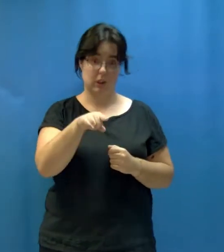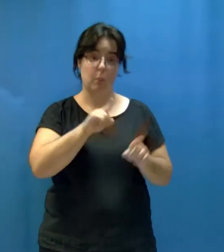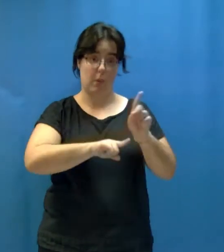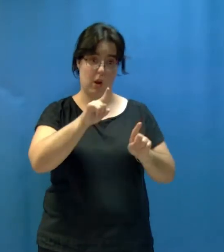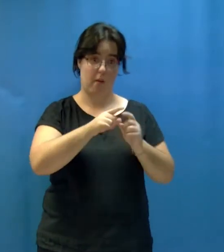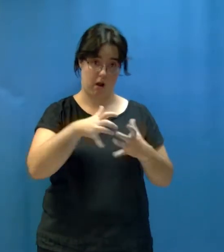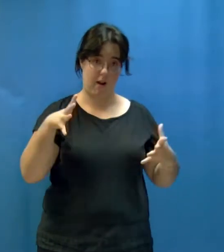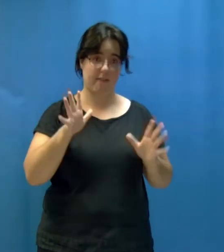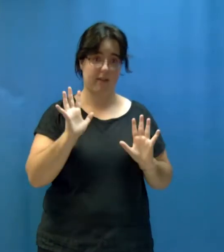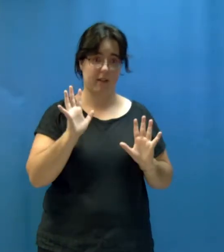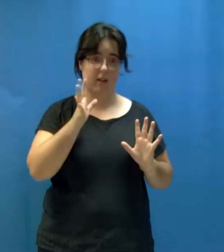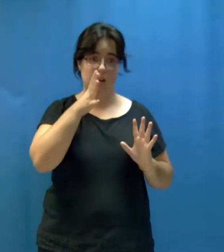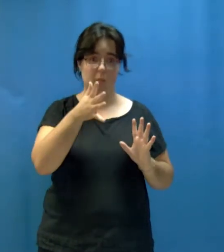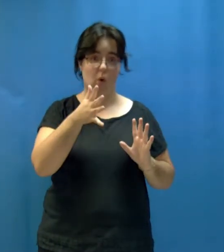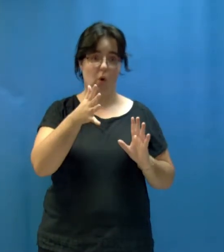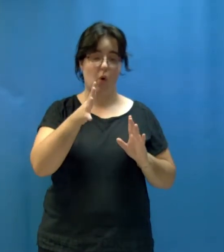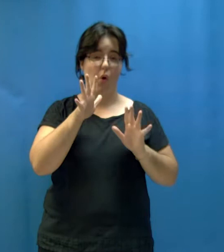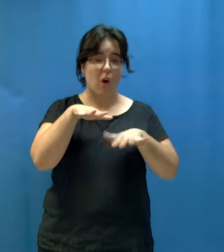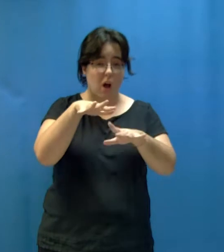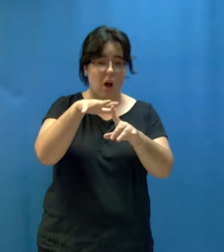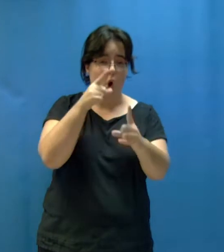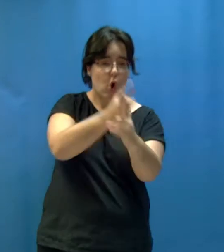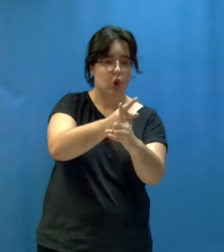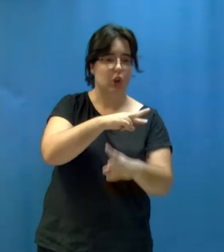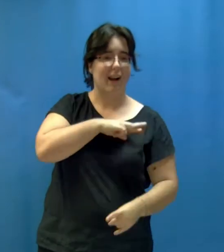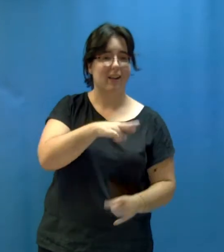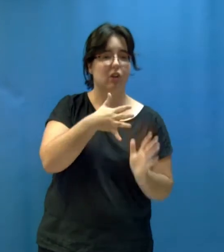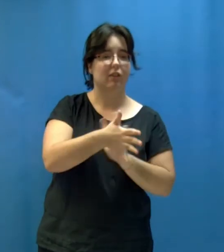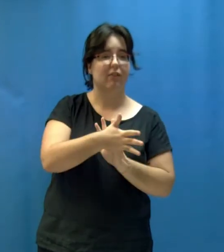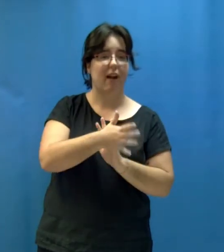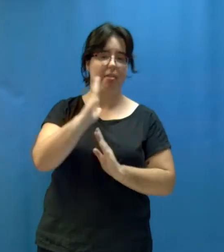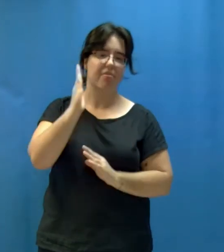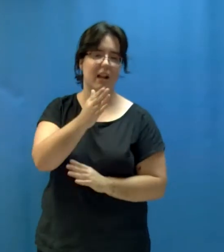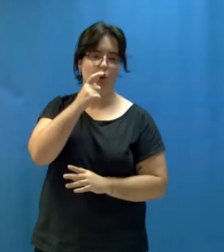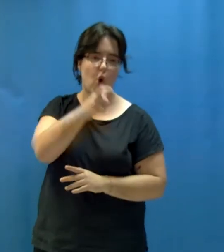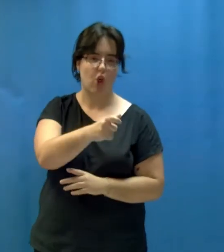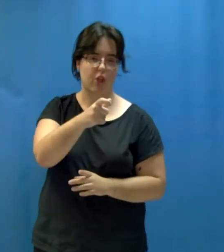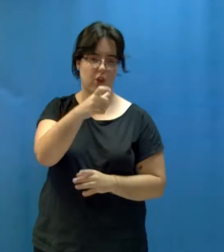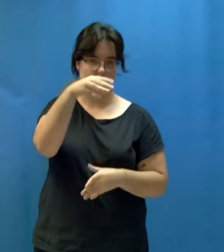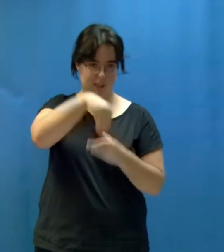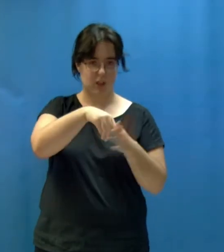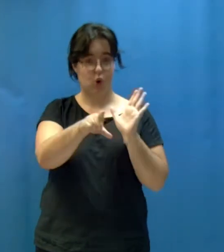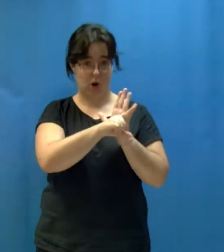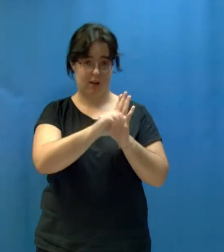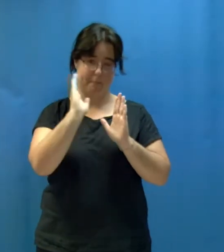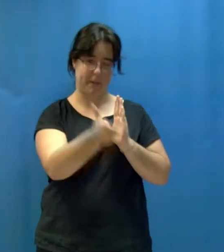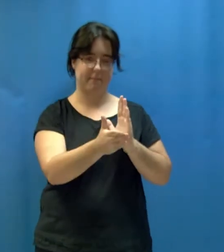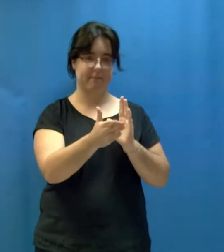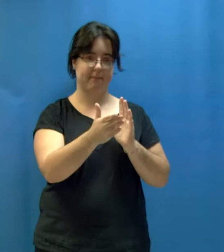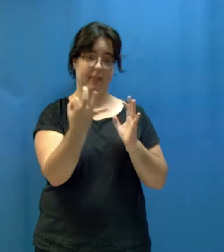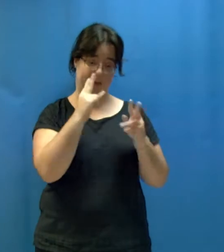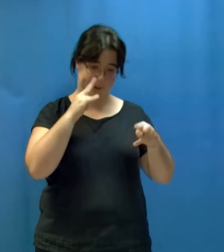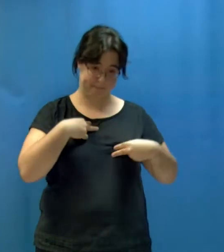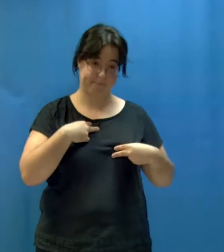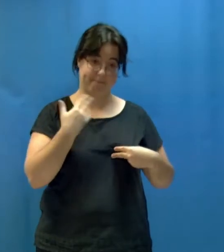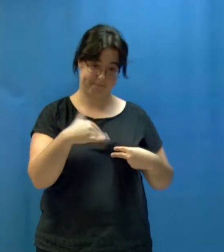grave, porque la persecución religiosa es un delito de odio tipificado en el Código Penal. Yo de ustedes me lo hacía mirar. Nada más